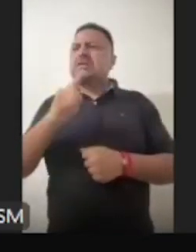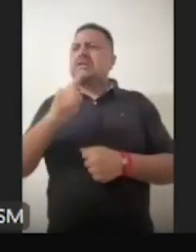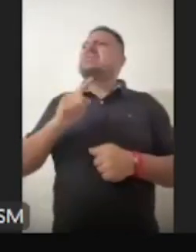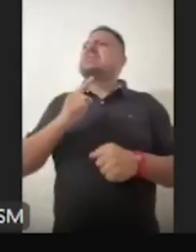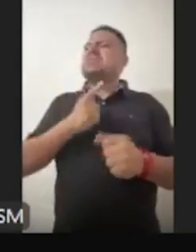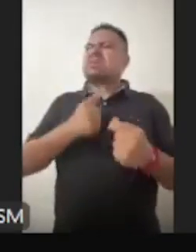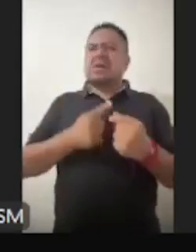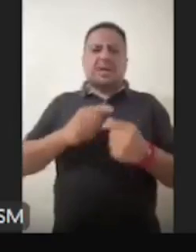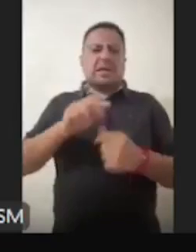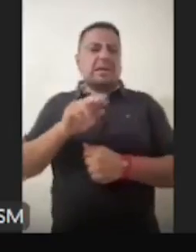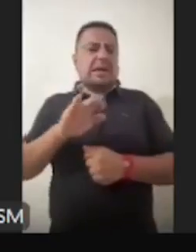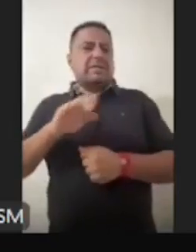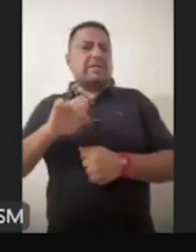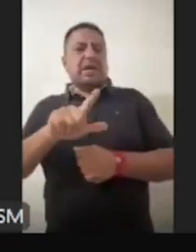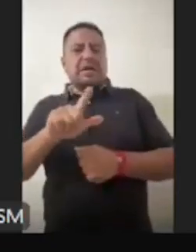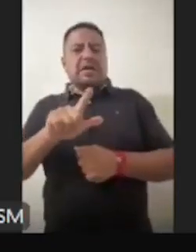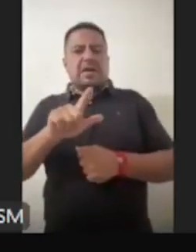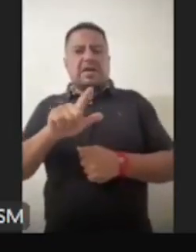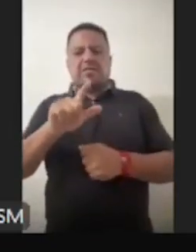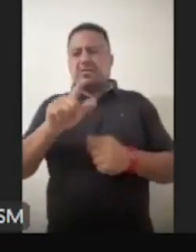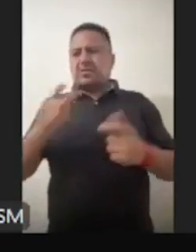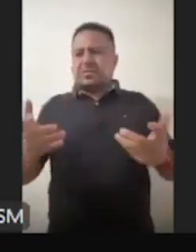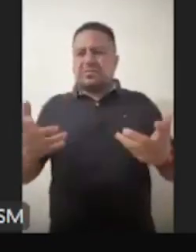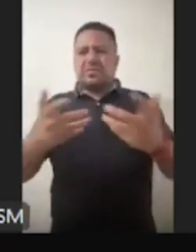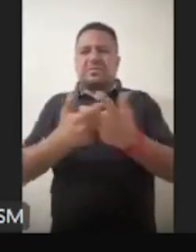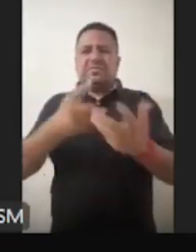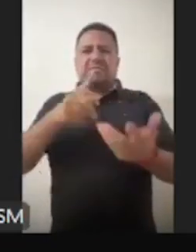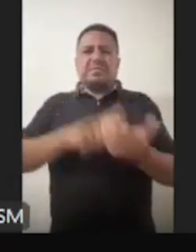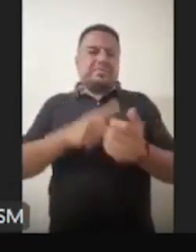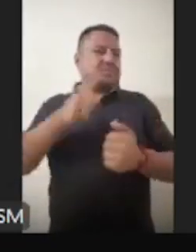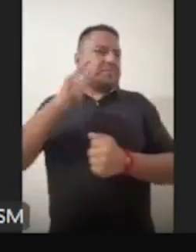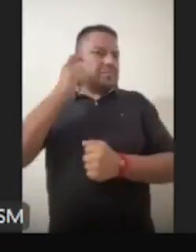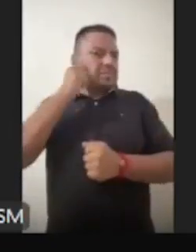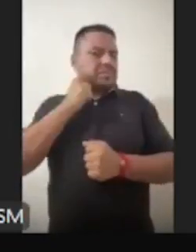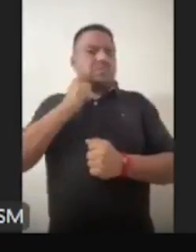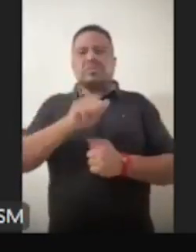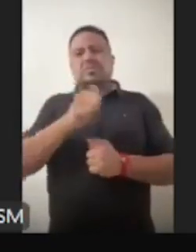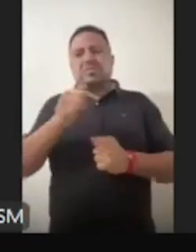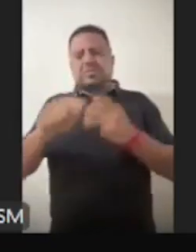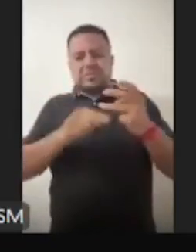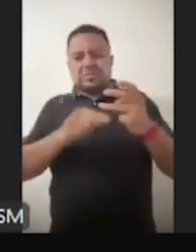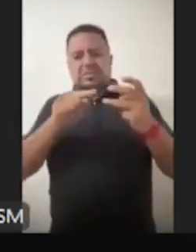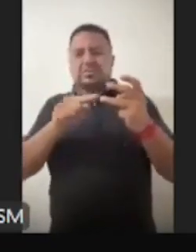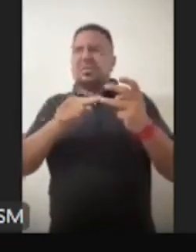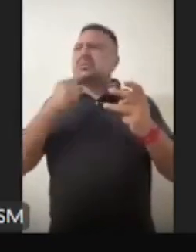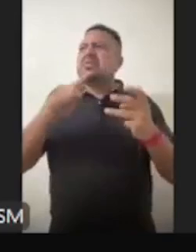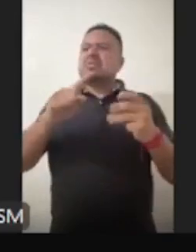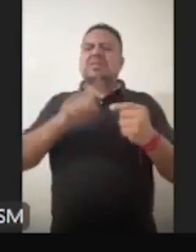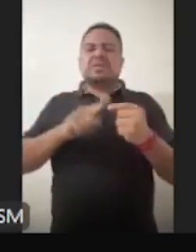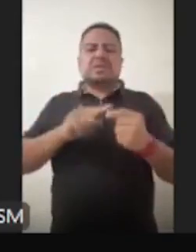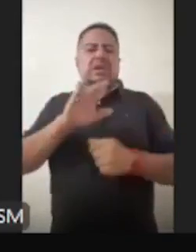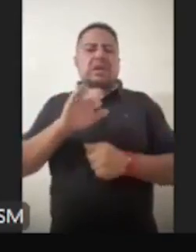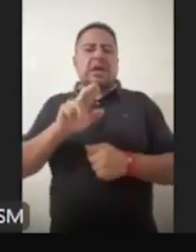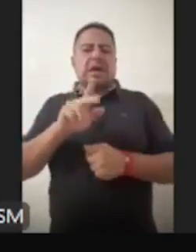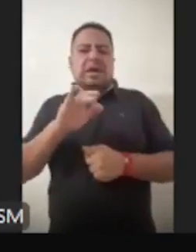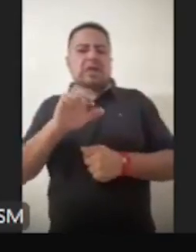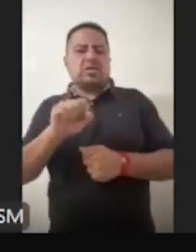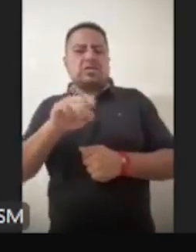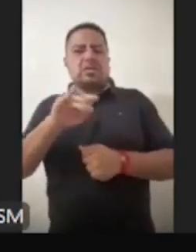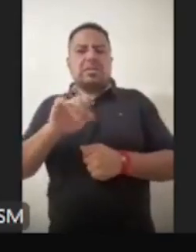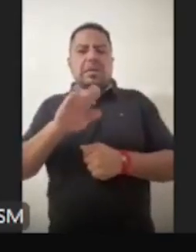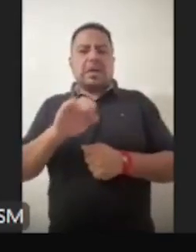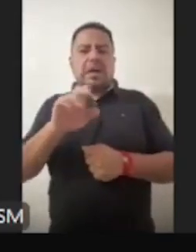Pino Hernández y el partido Encuentro Solidario Guerrero. En el siguiente asunto, el compareciente es Carlos Eduardo Mercado Rojo, la